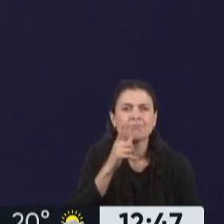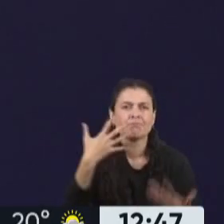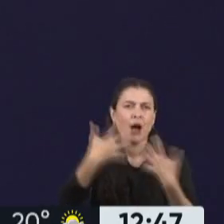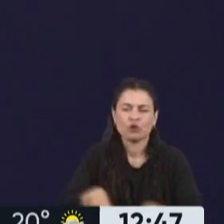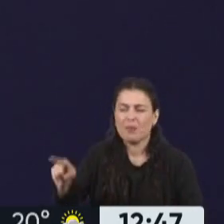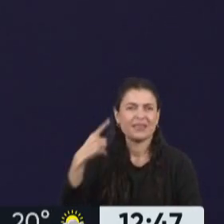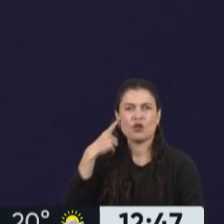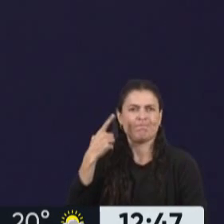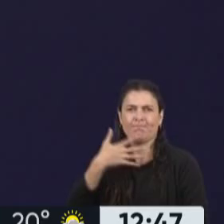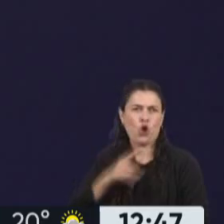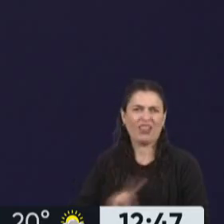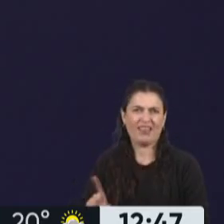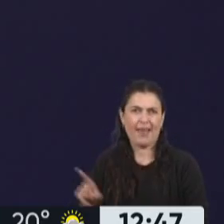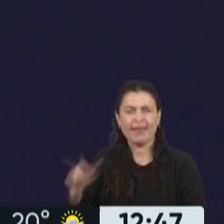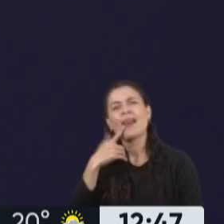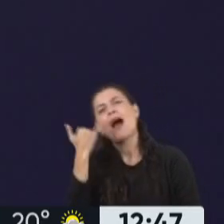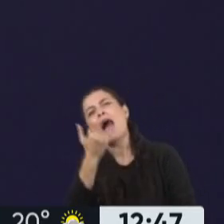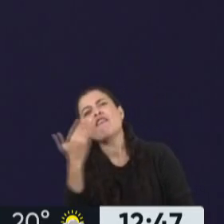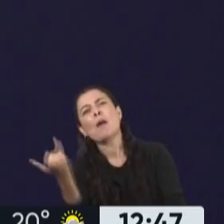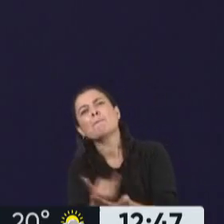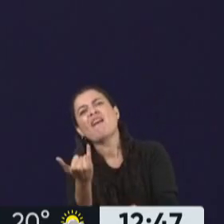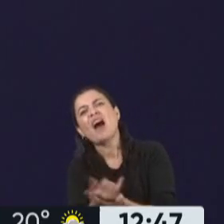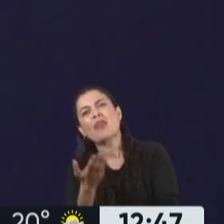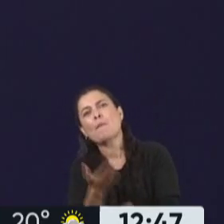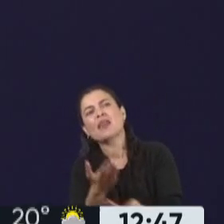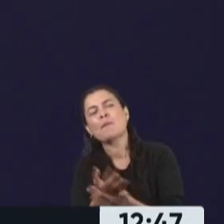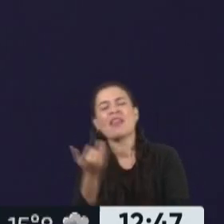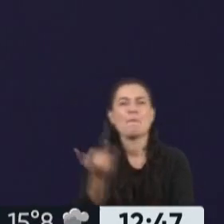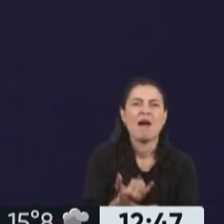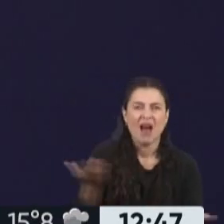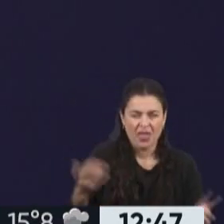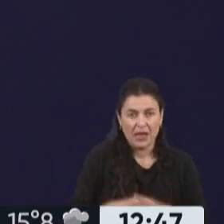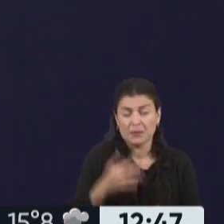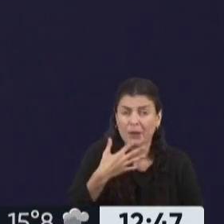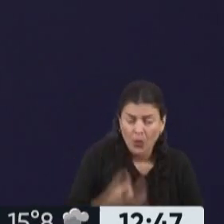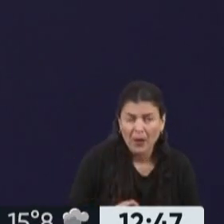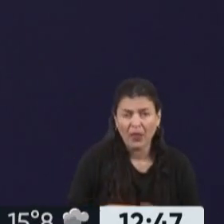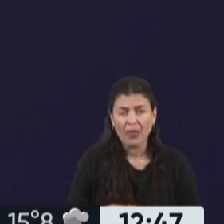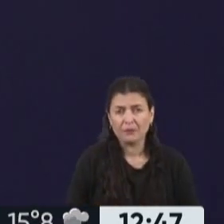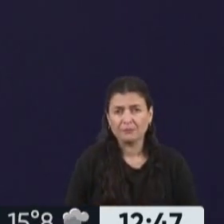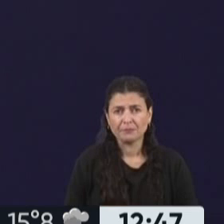pavadas, tiene que entender que los recursos,